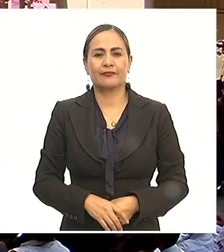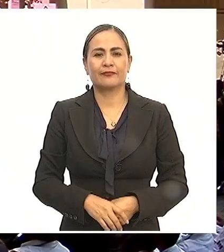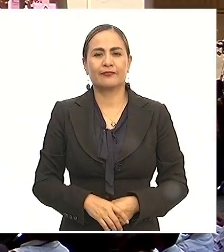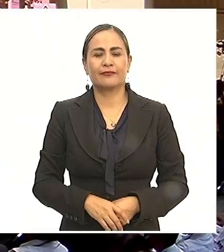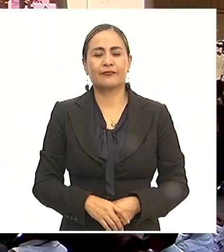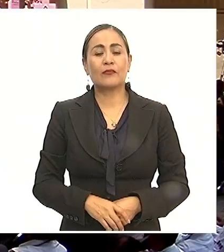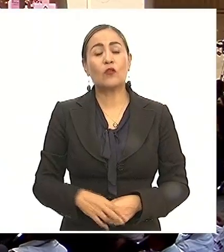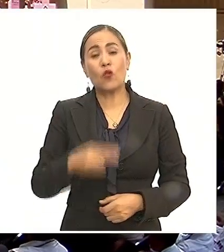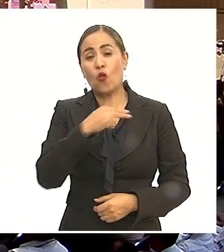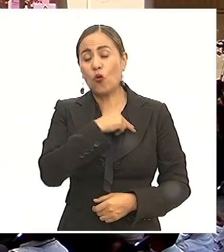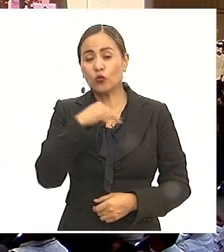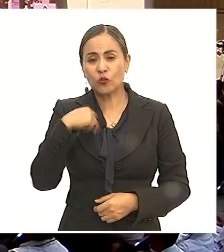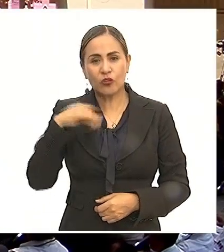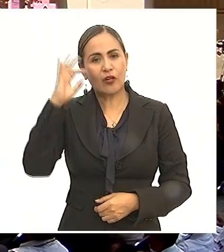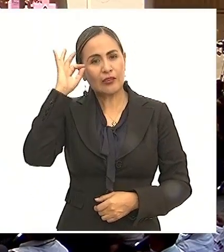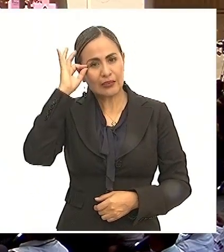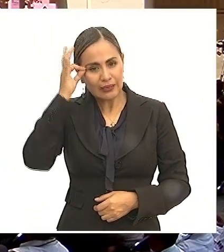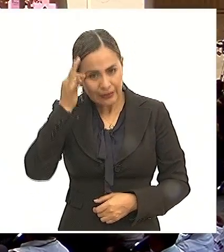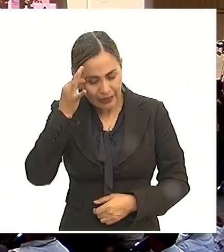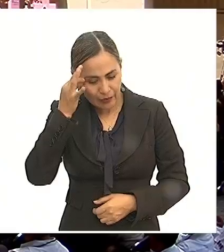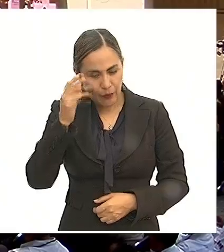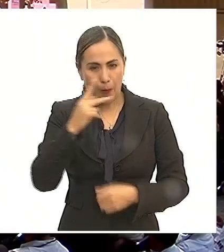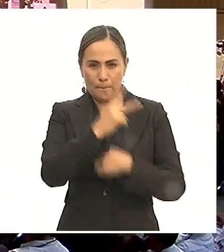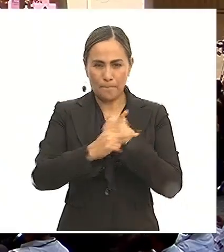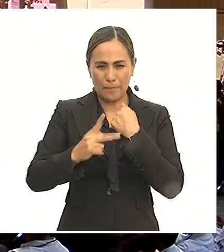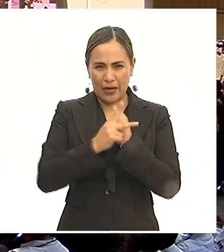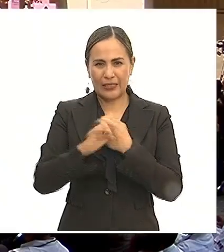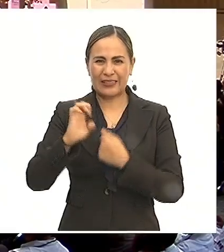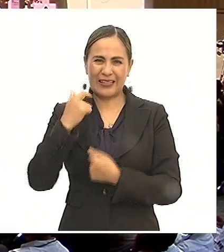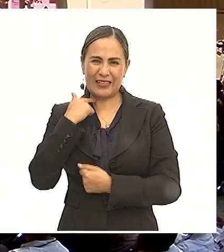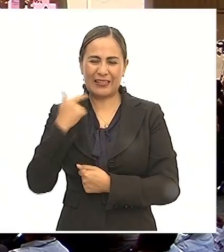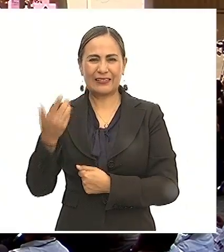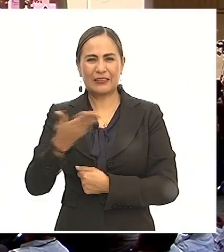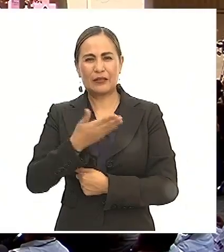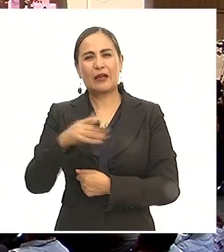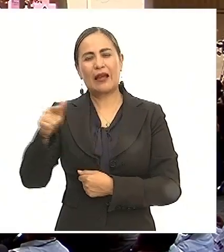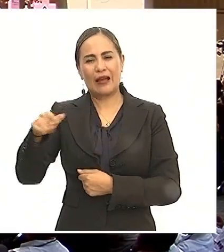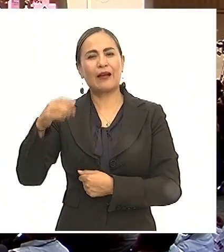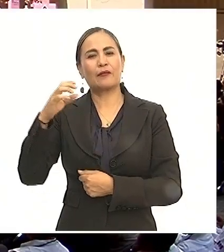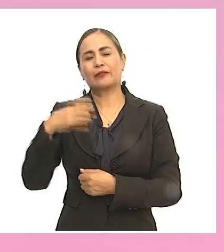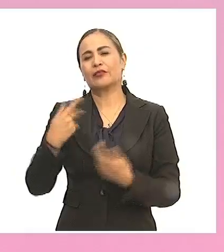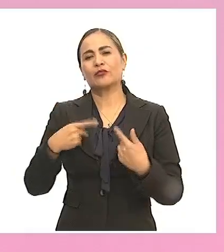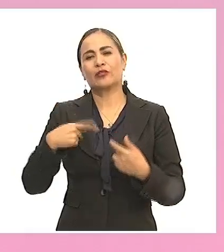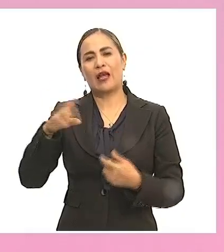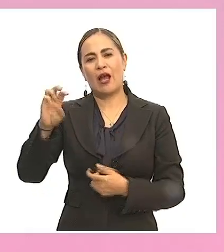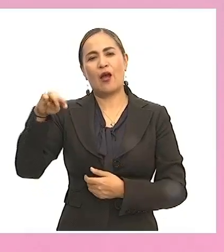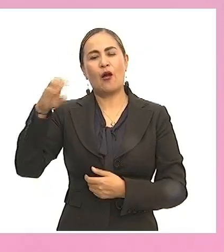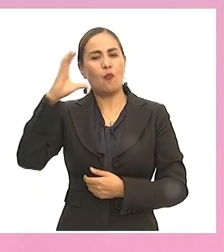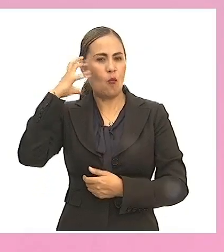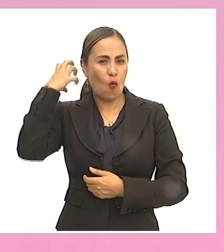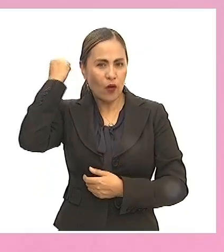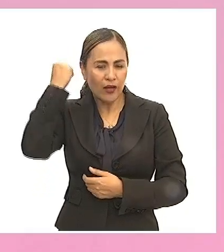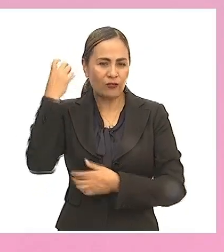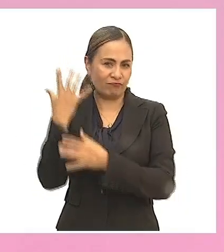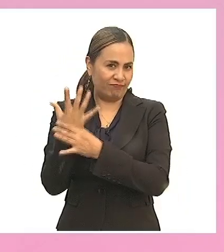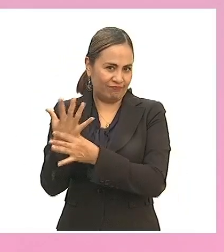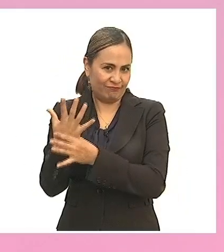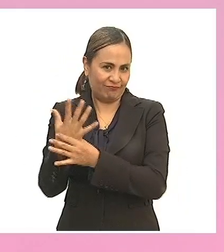Siervos de la nación, decía Morelos, y es distinto